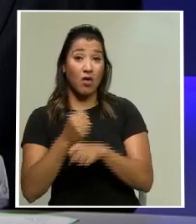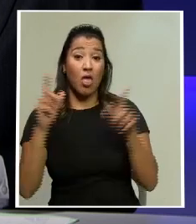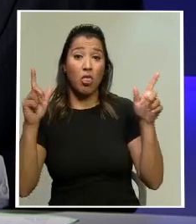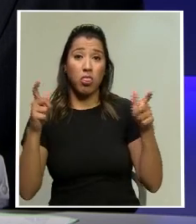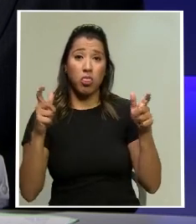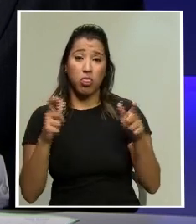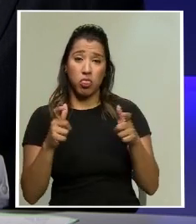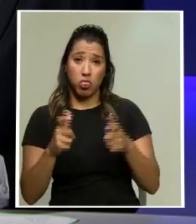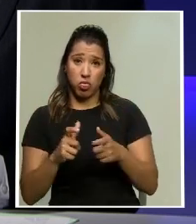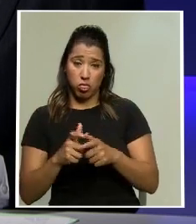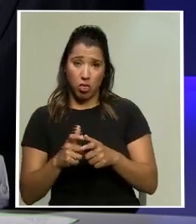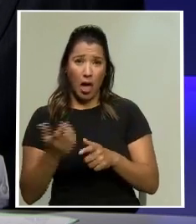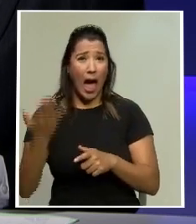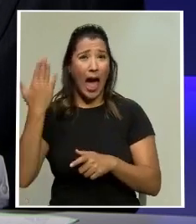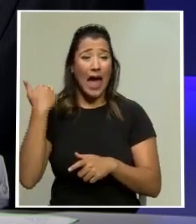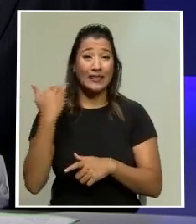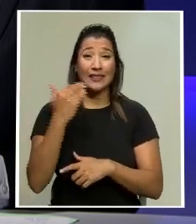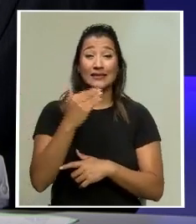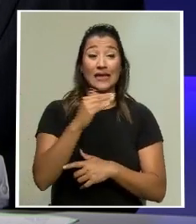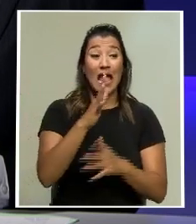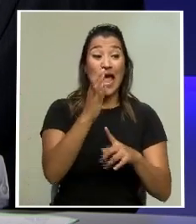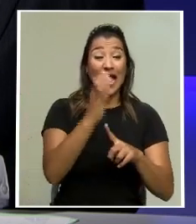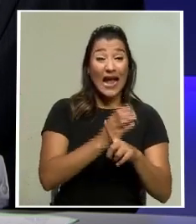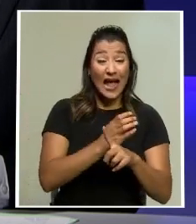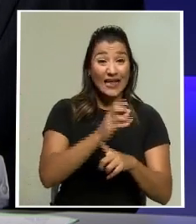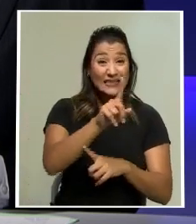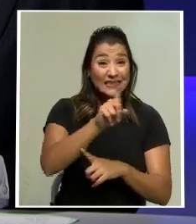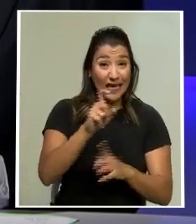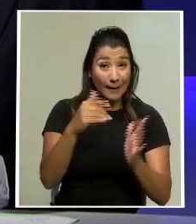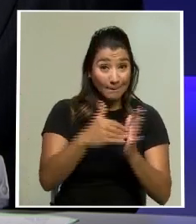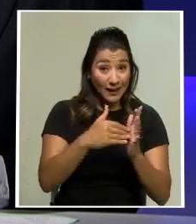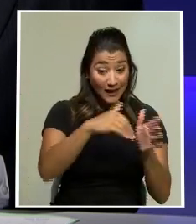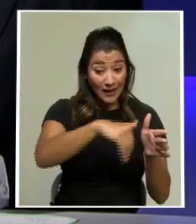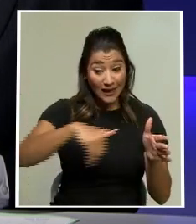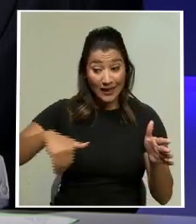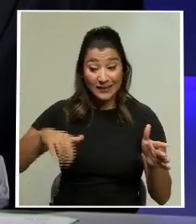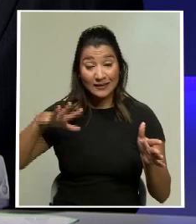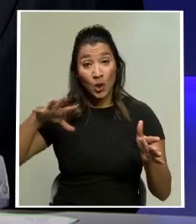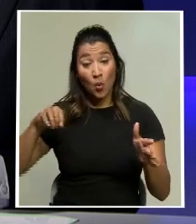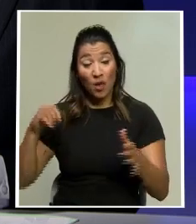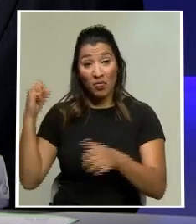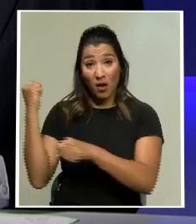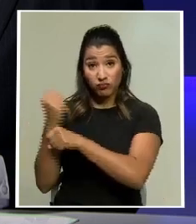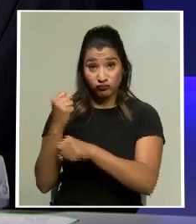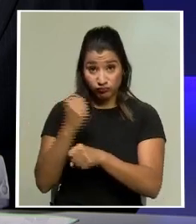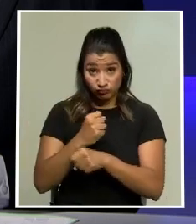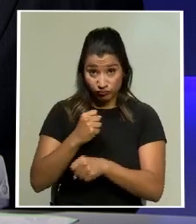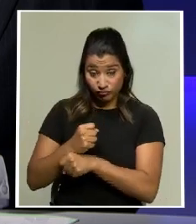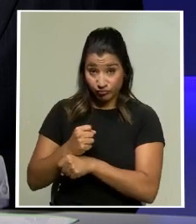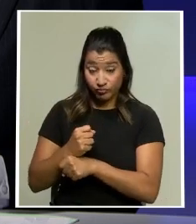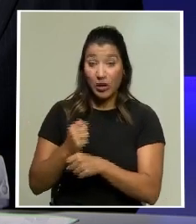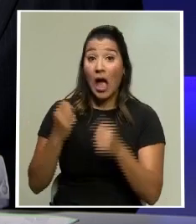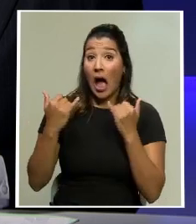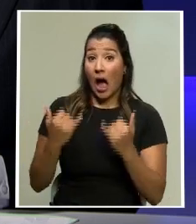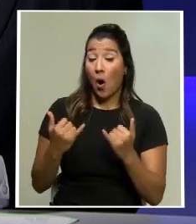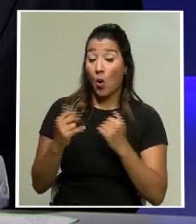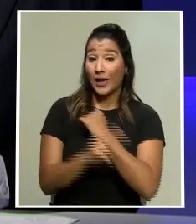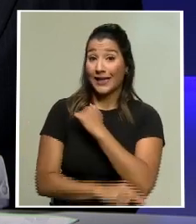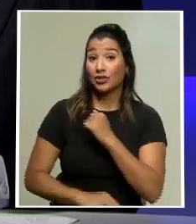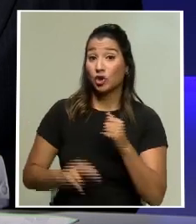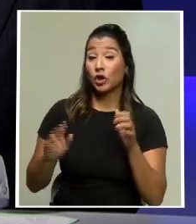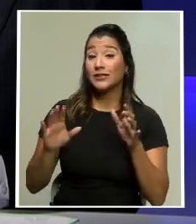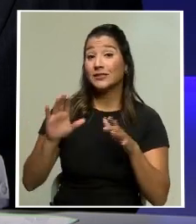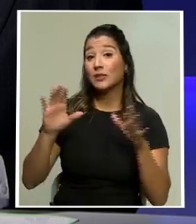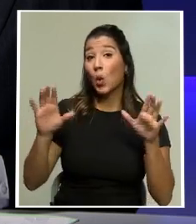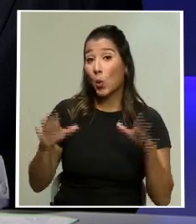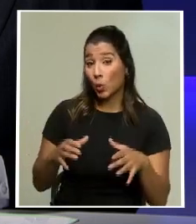cada 100.000 que había cuando él ingresó a la presidencia en El Salvador. La cifra que da Naciones Unidas es que por encima